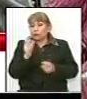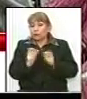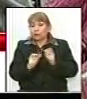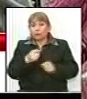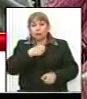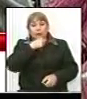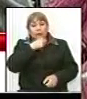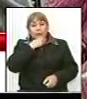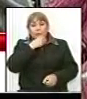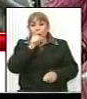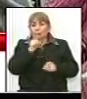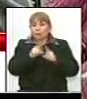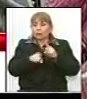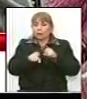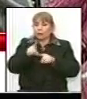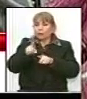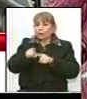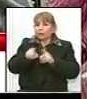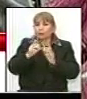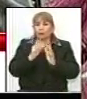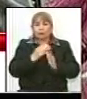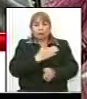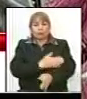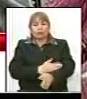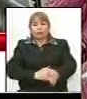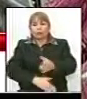mayores tienen alguna discapacidad, ¿no?